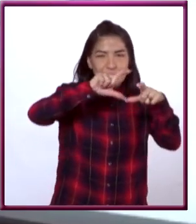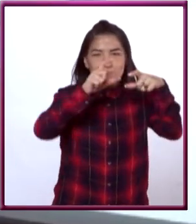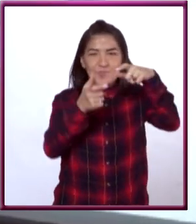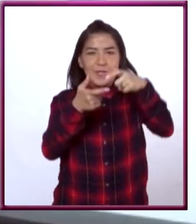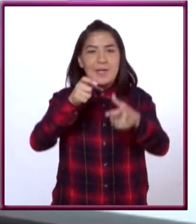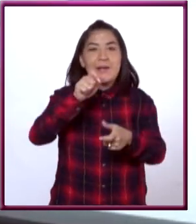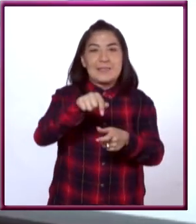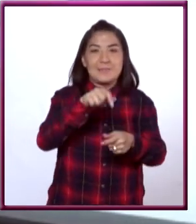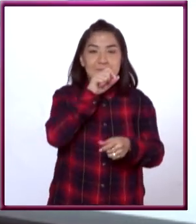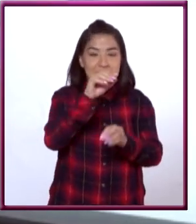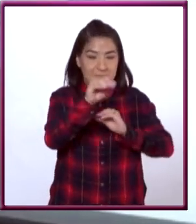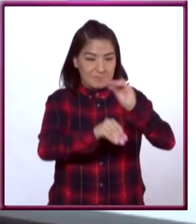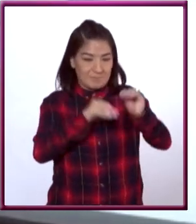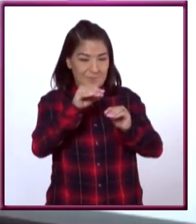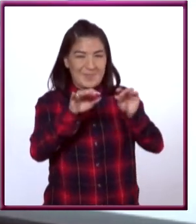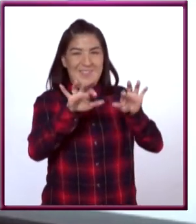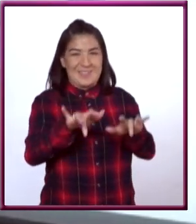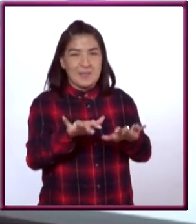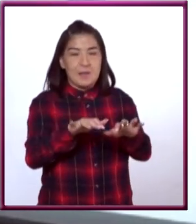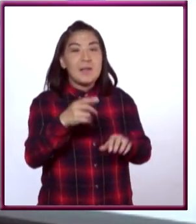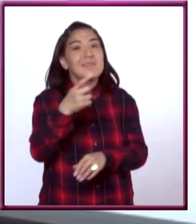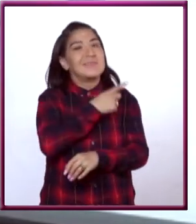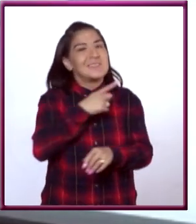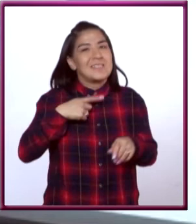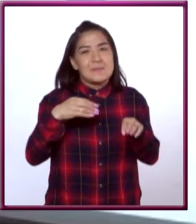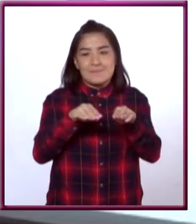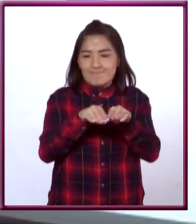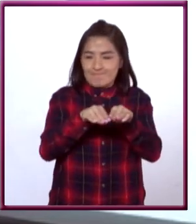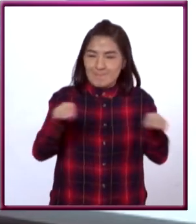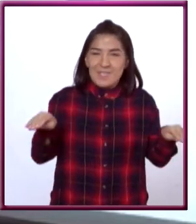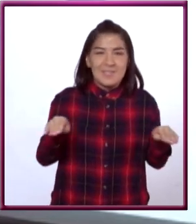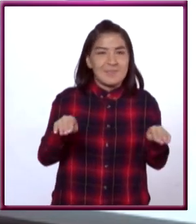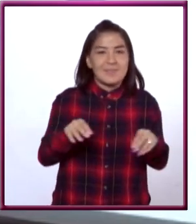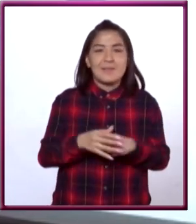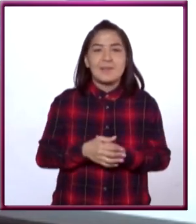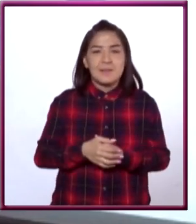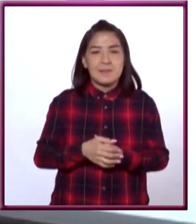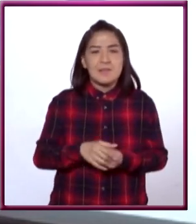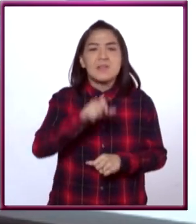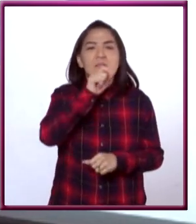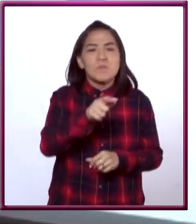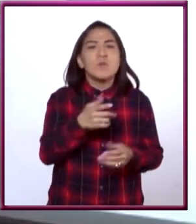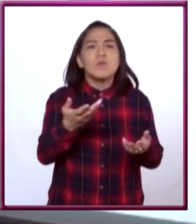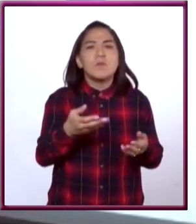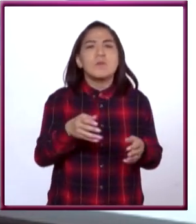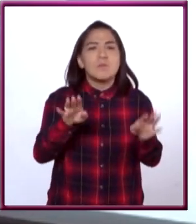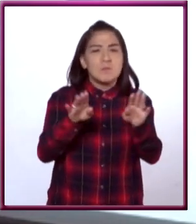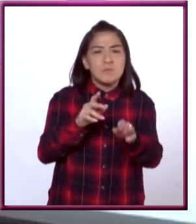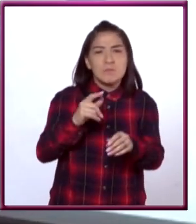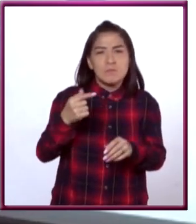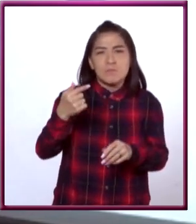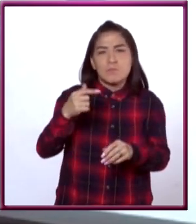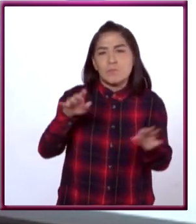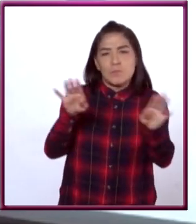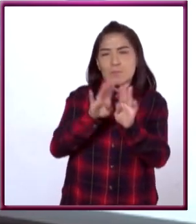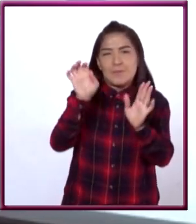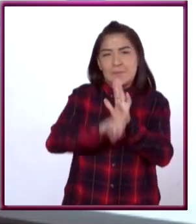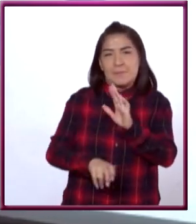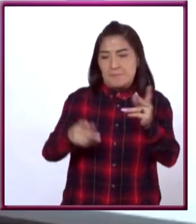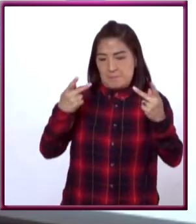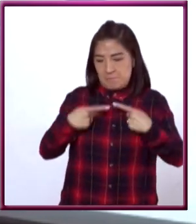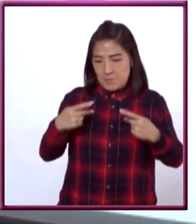se diseña en el CAD y es importante medirla. Que también la puede medir uno es